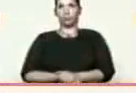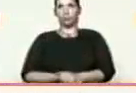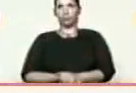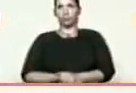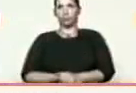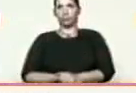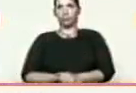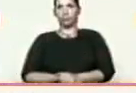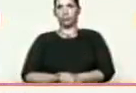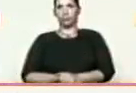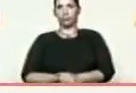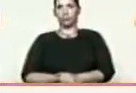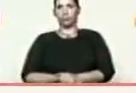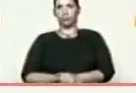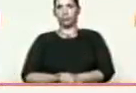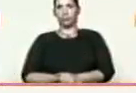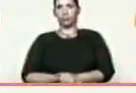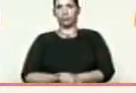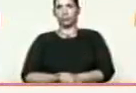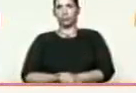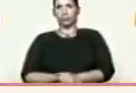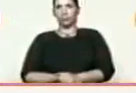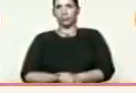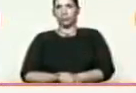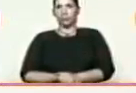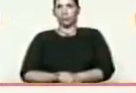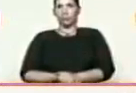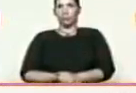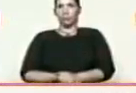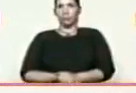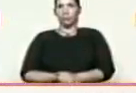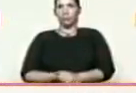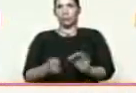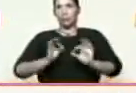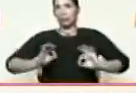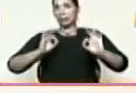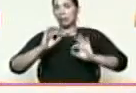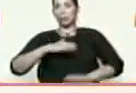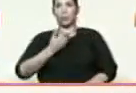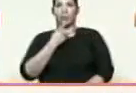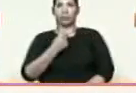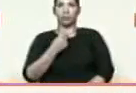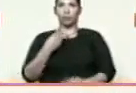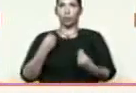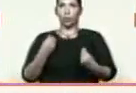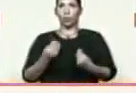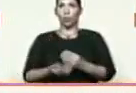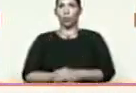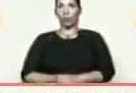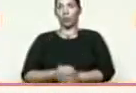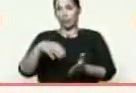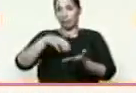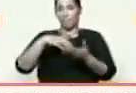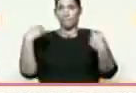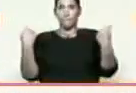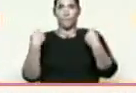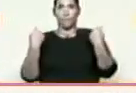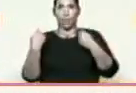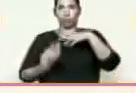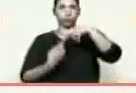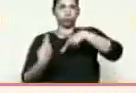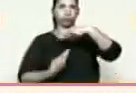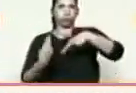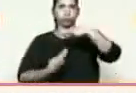un modelo de Estado más que discutido. Nadie puede decir que no sabemos qué Estado queremos. Queremos un Estado popular,